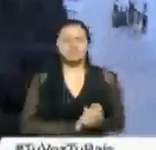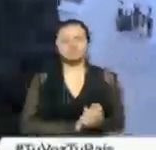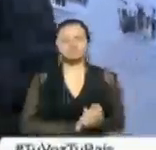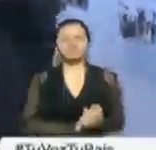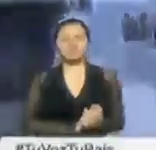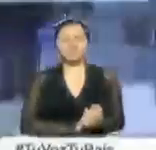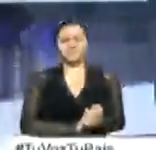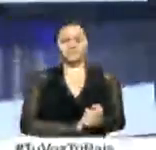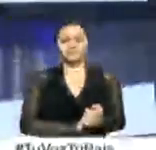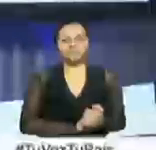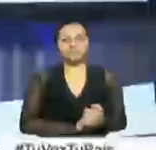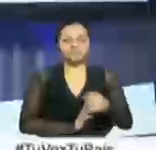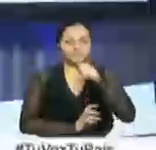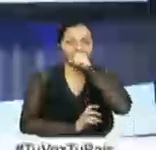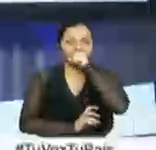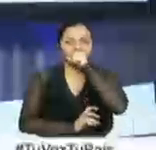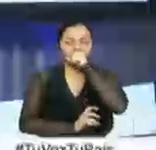Ciudadano.